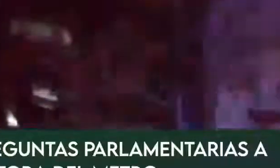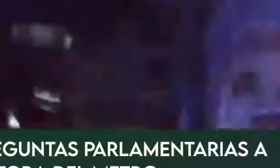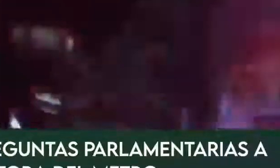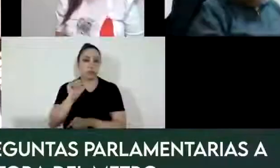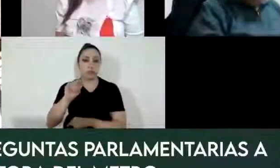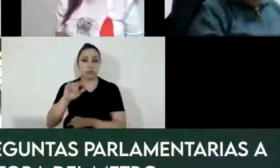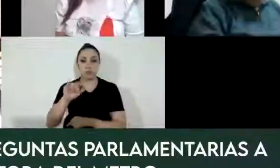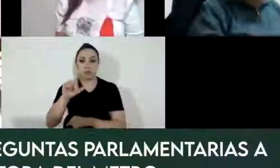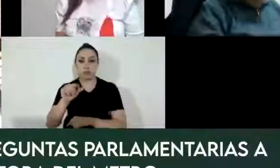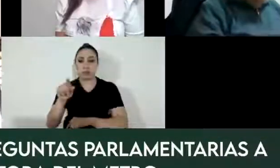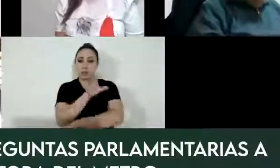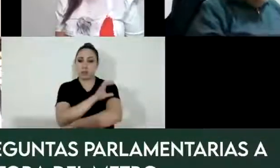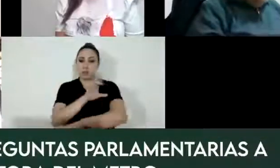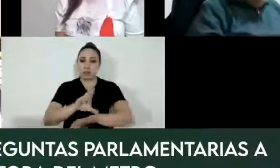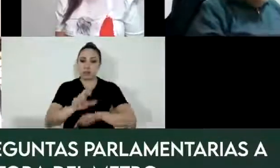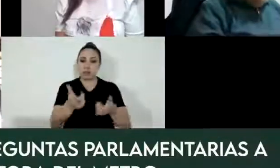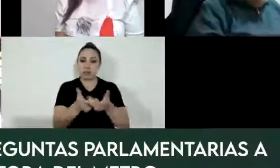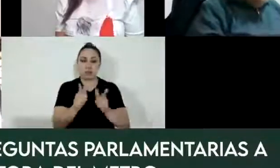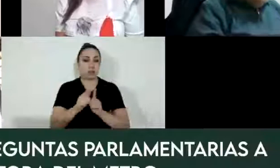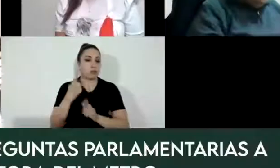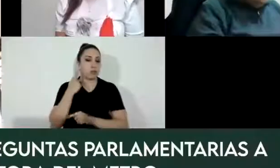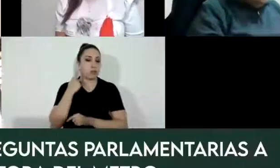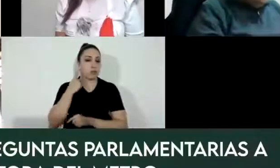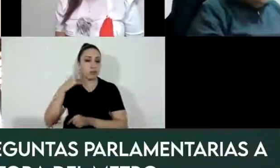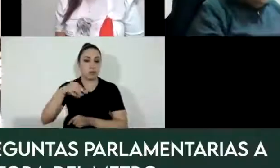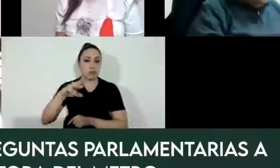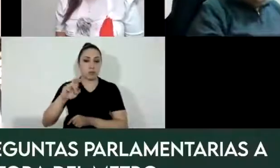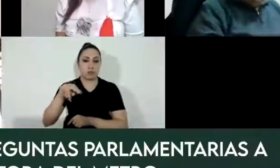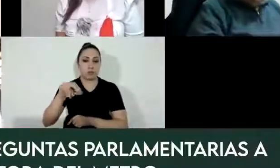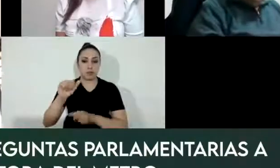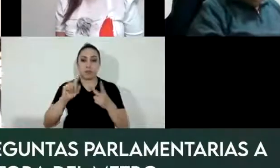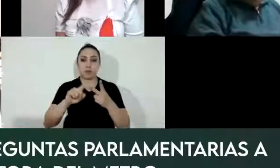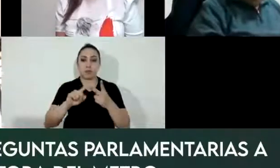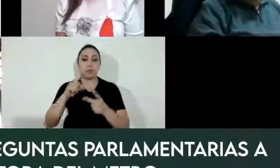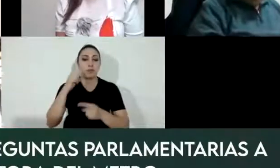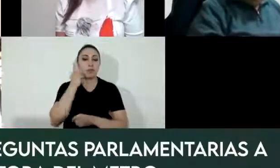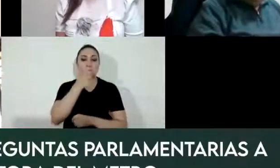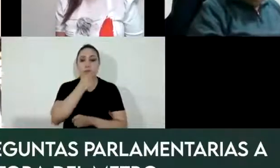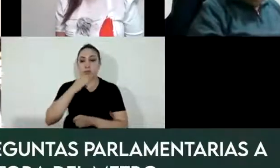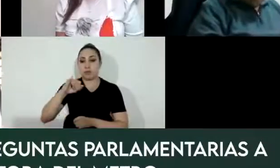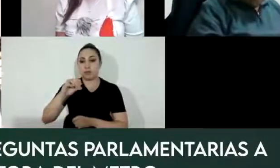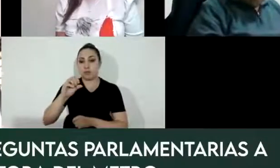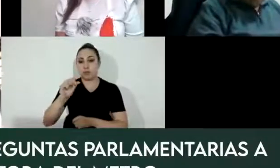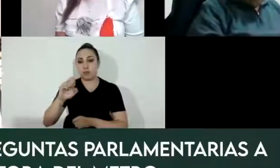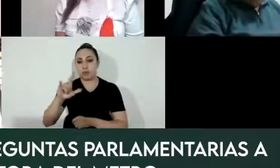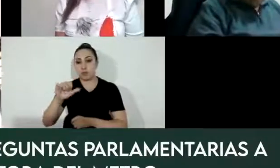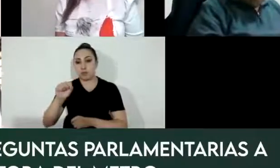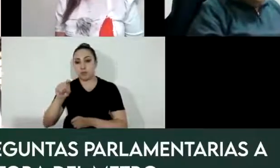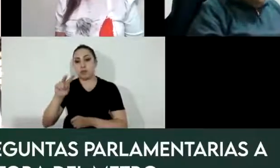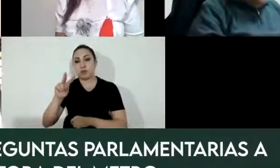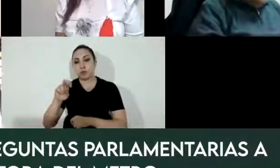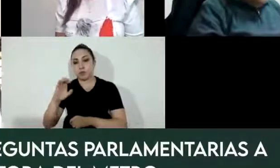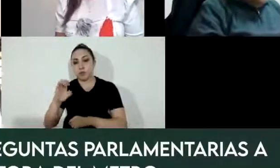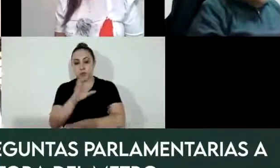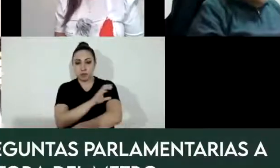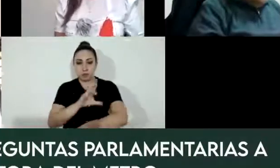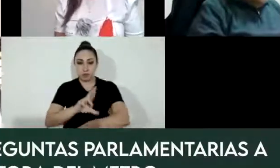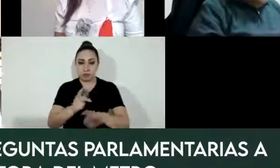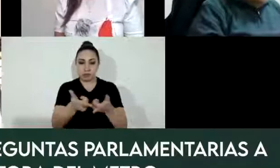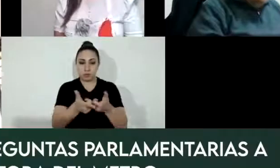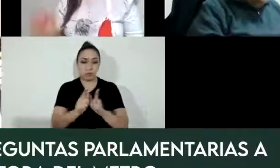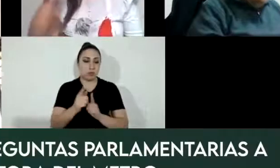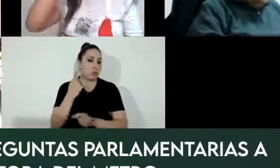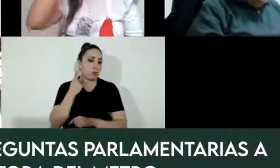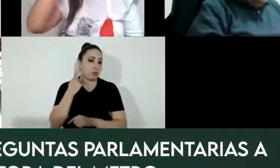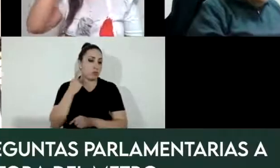de morena propuso la adición de un resolutivo al acuerdo a fin de que una vez recibidas las respuestas a las preguntas se considere una comparecencia